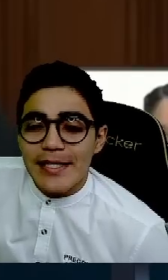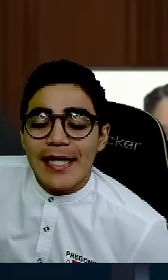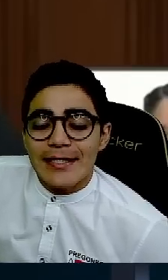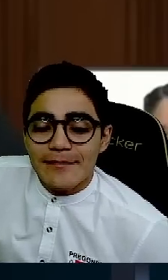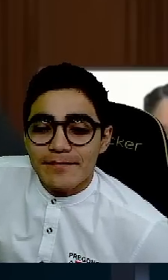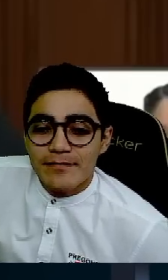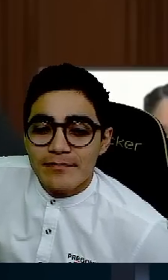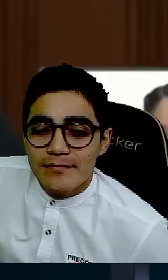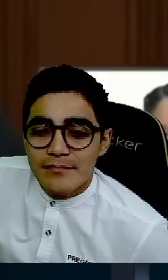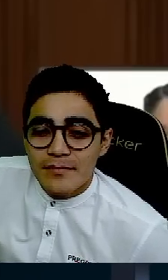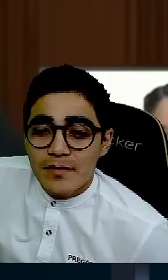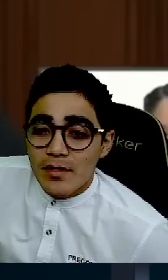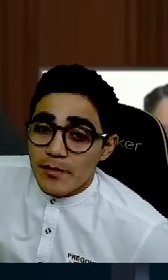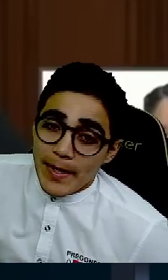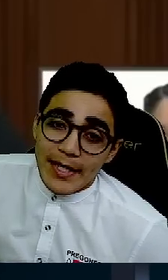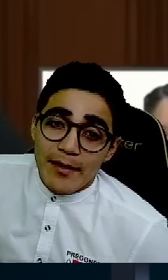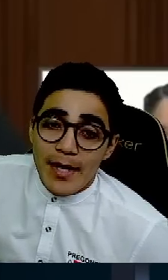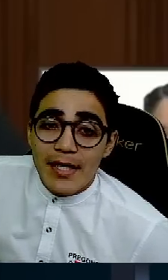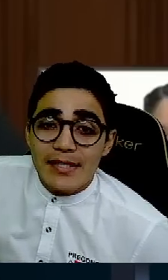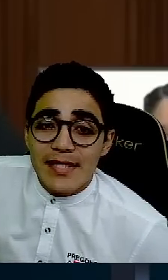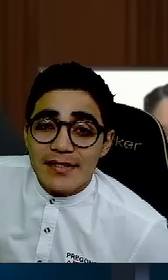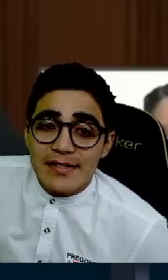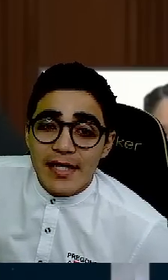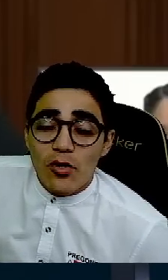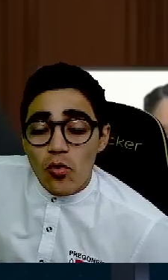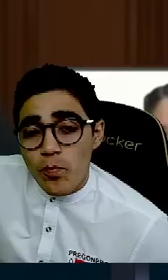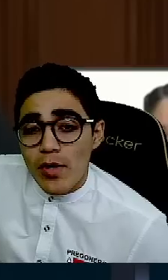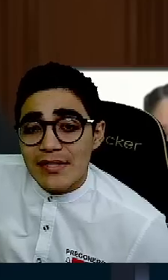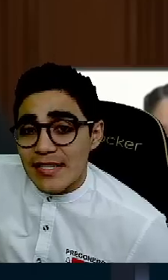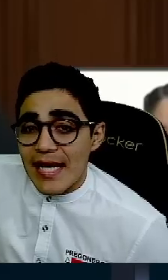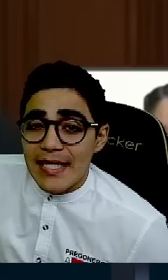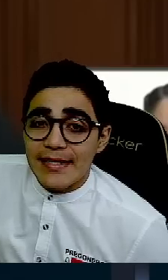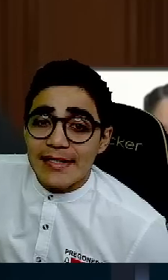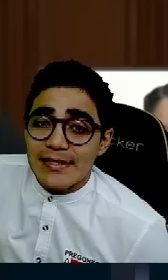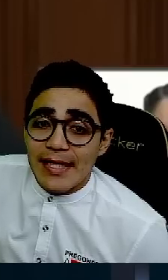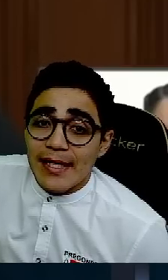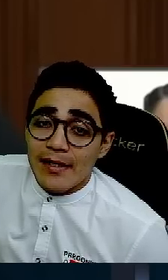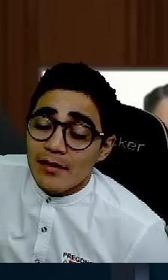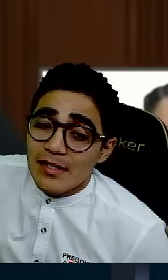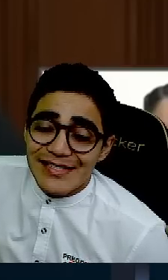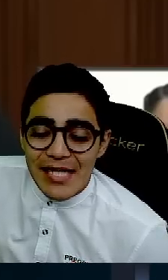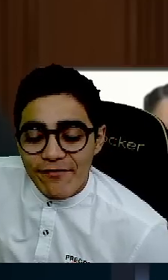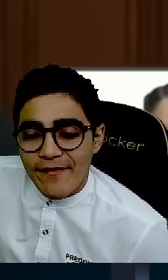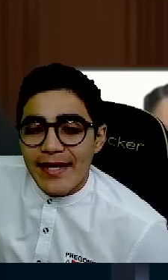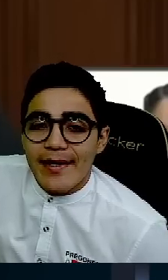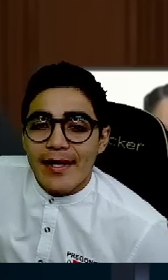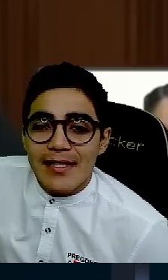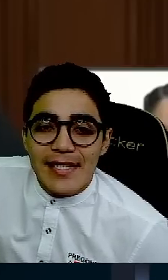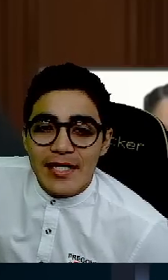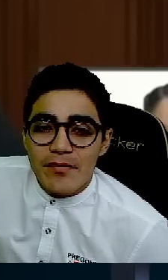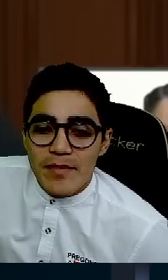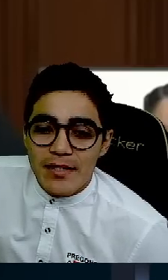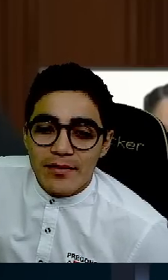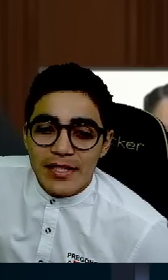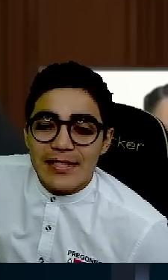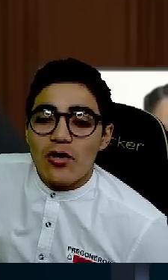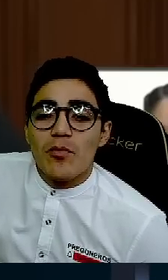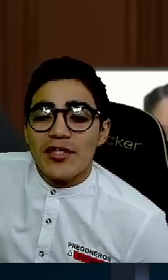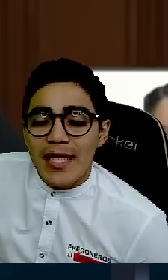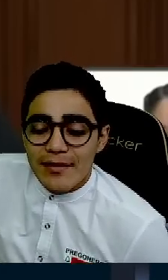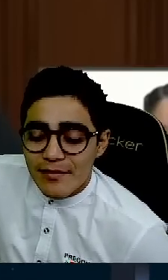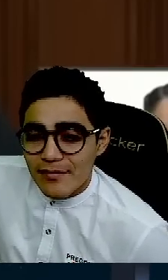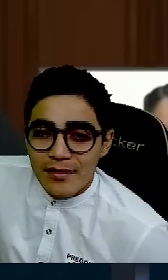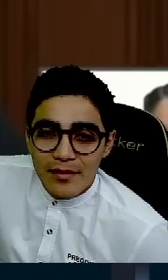sociedad mexicana. Y para que vean que sí existen cúpulas y élites que se aferran a seguir viviendo en